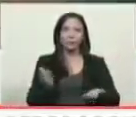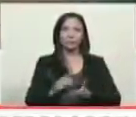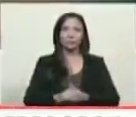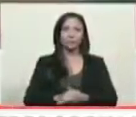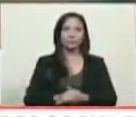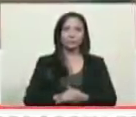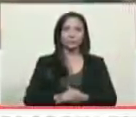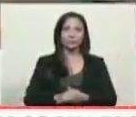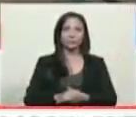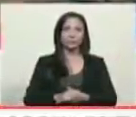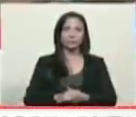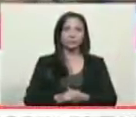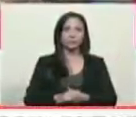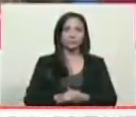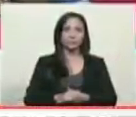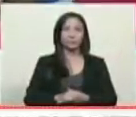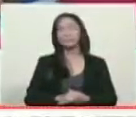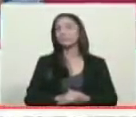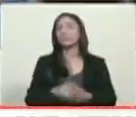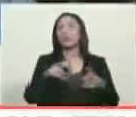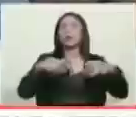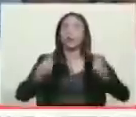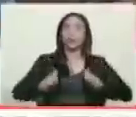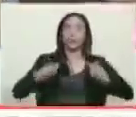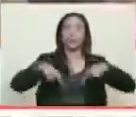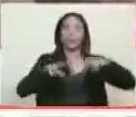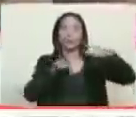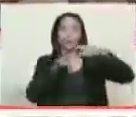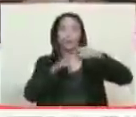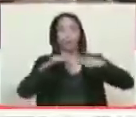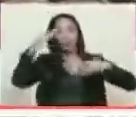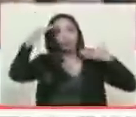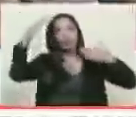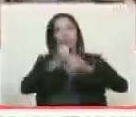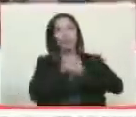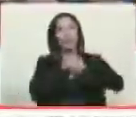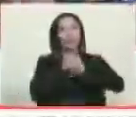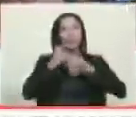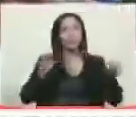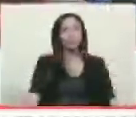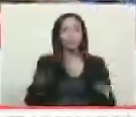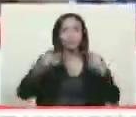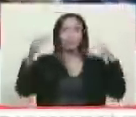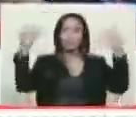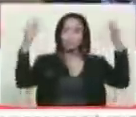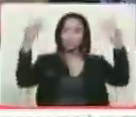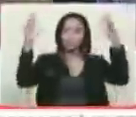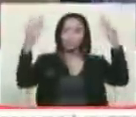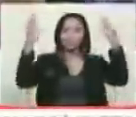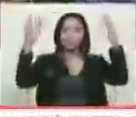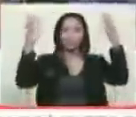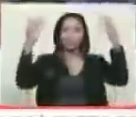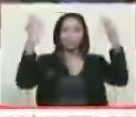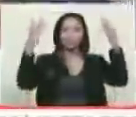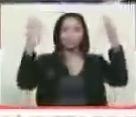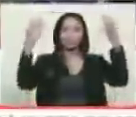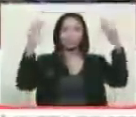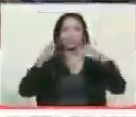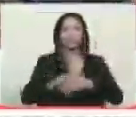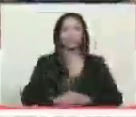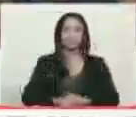cada abrazo, estamos en vivo por Venezolana de Televisión, un saludo solidario, arriba, arriba, arriba, arriba, arriba, arriba,